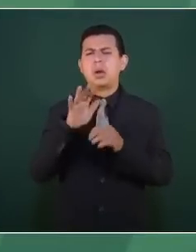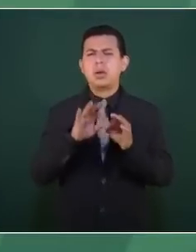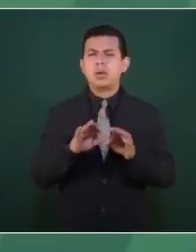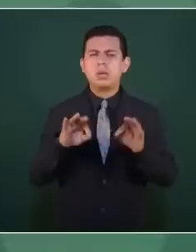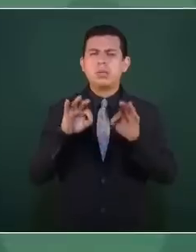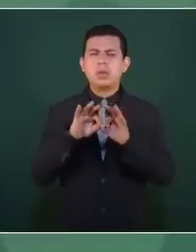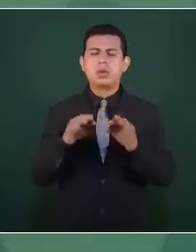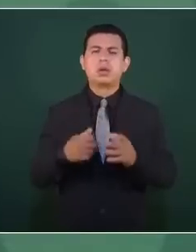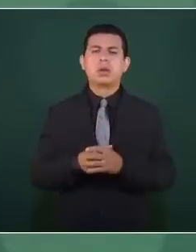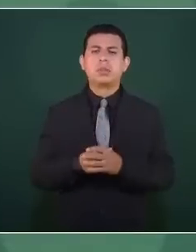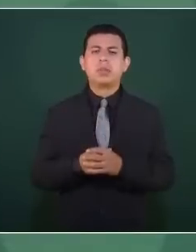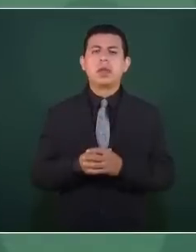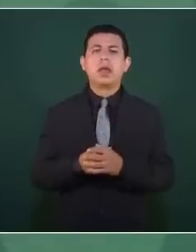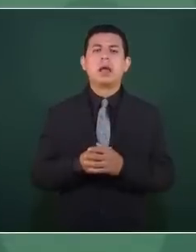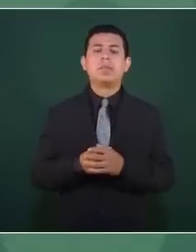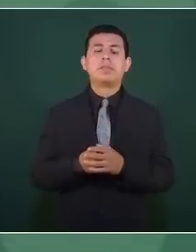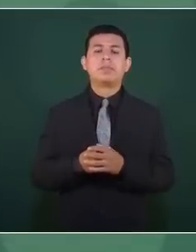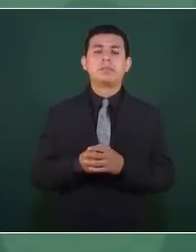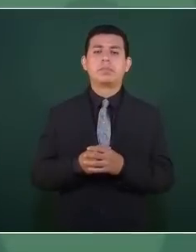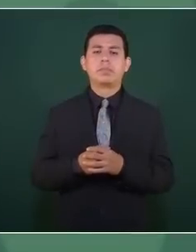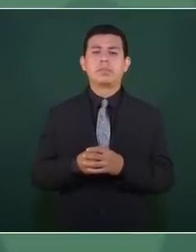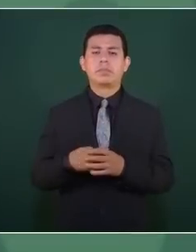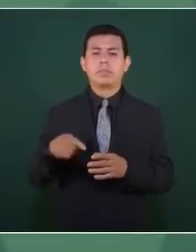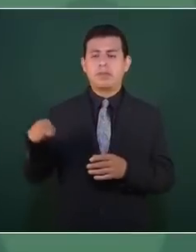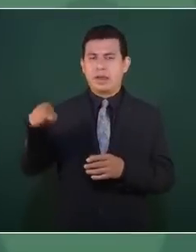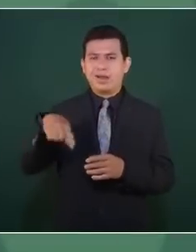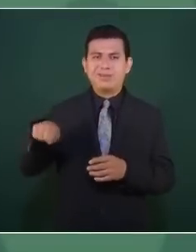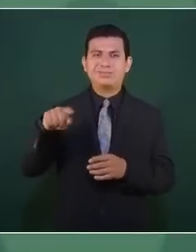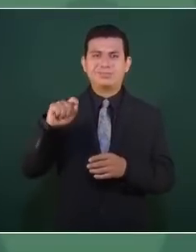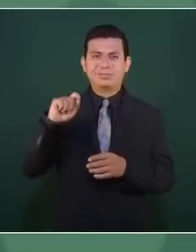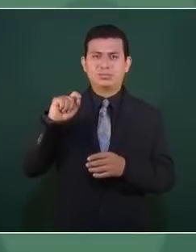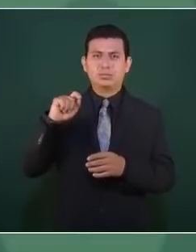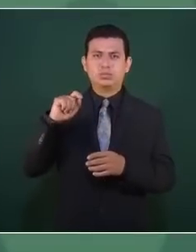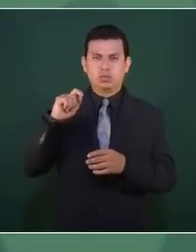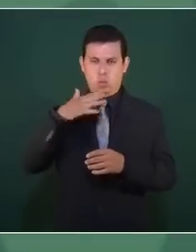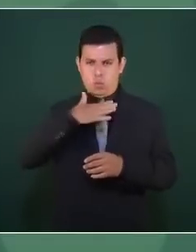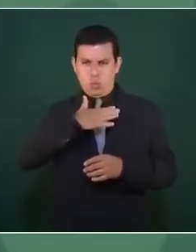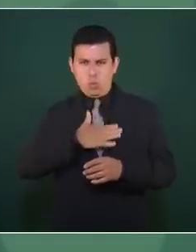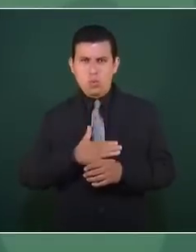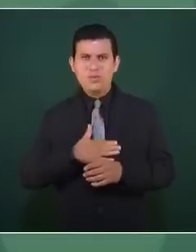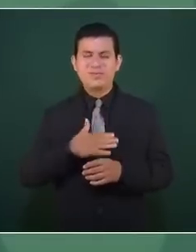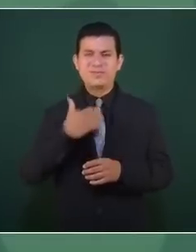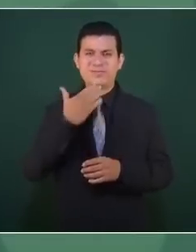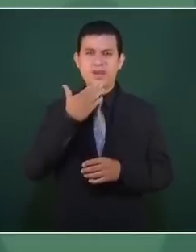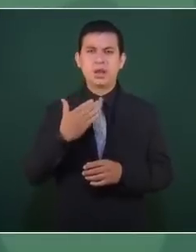la idea, el sentimiento, la